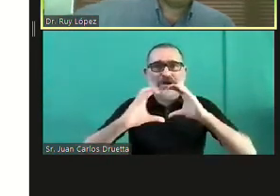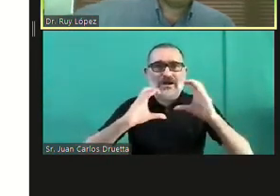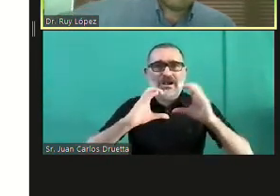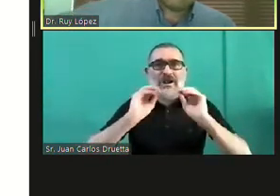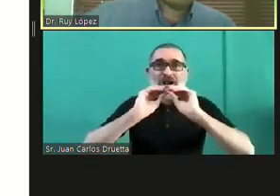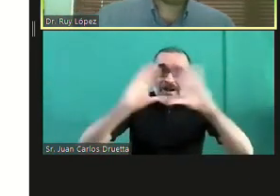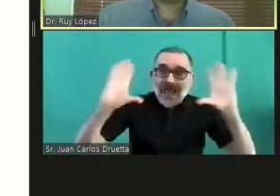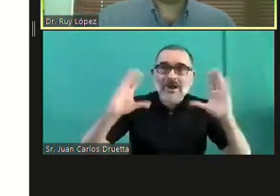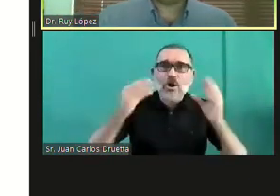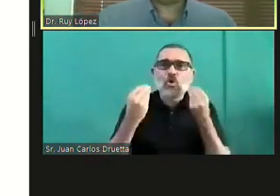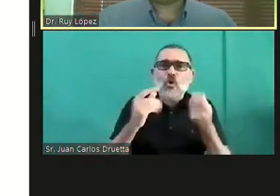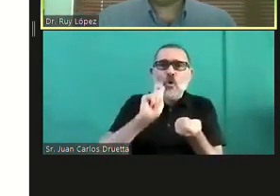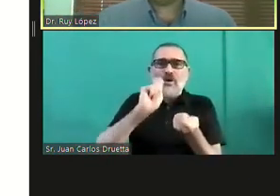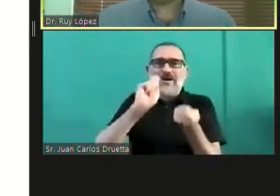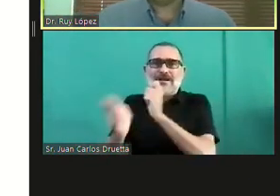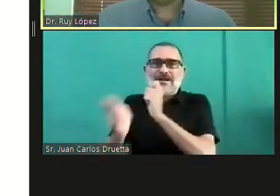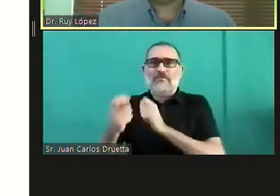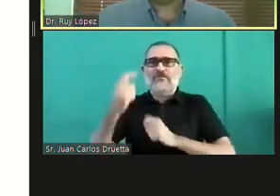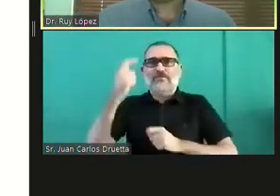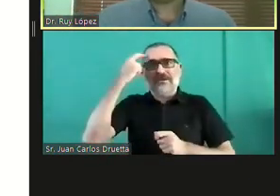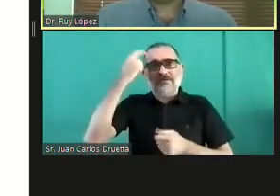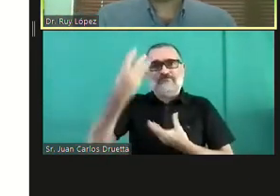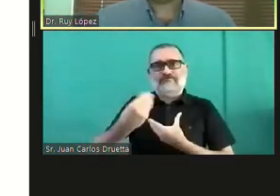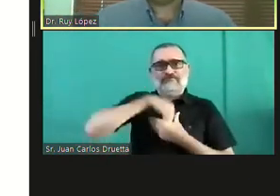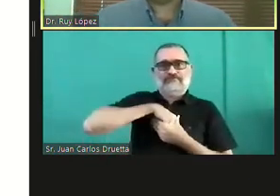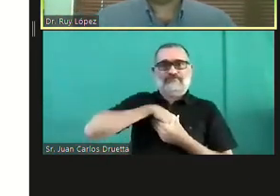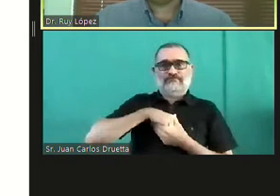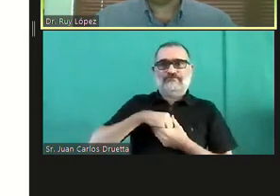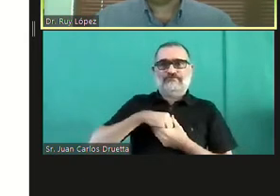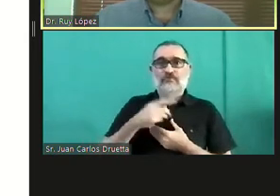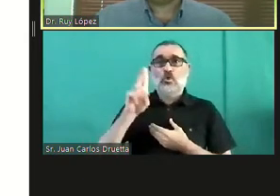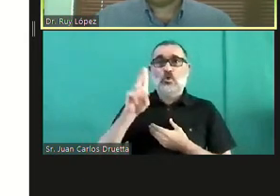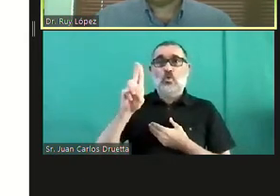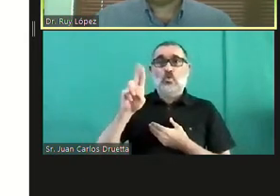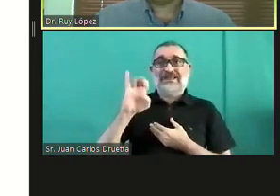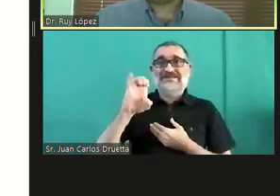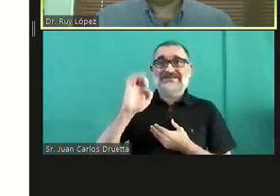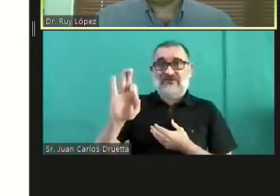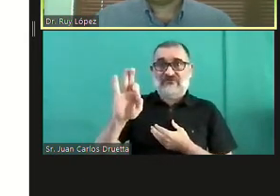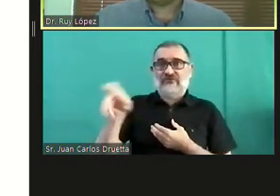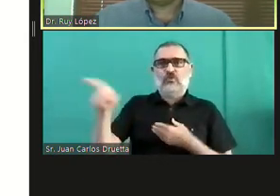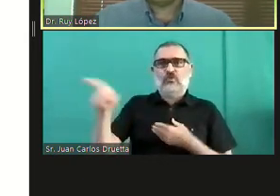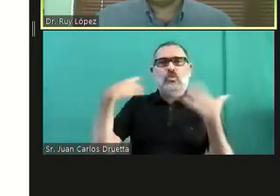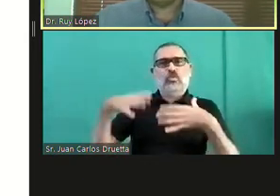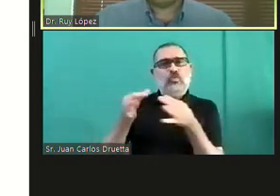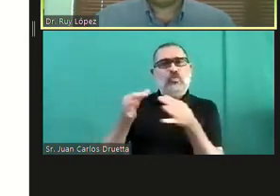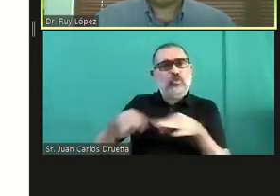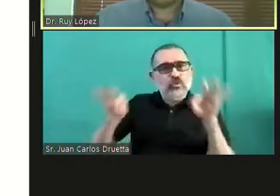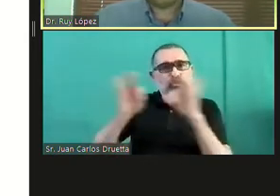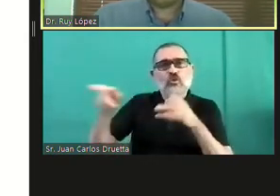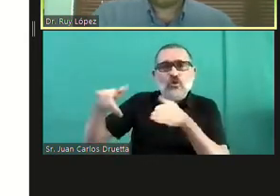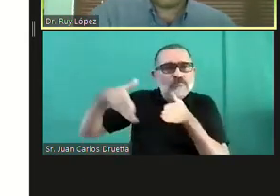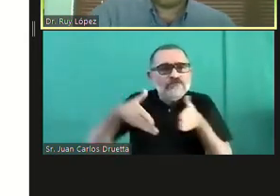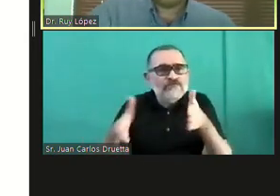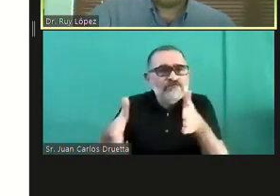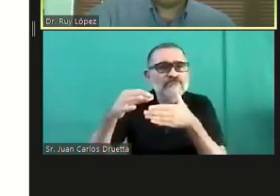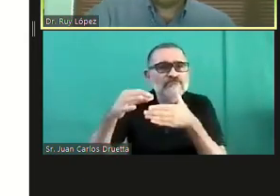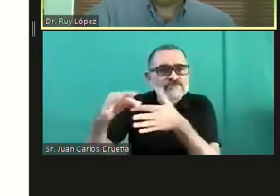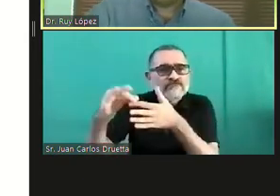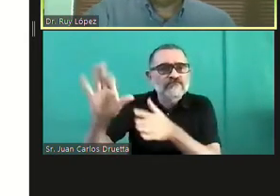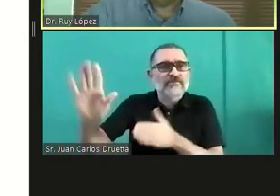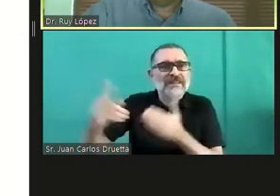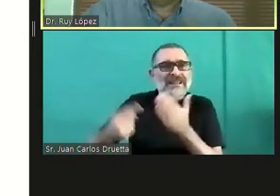culturalmente aceptables que nos permitan realmente cambiar el comportamiento a nivel local